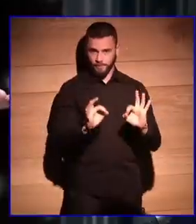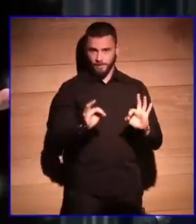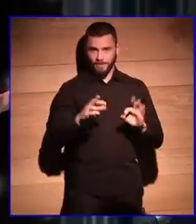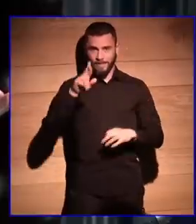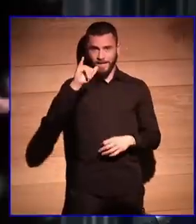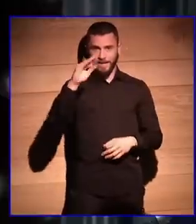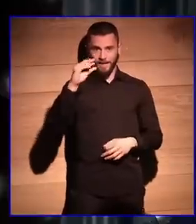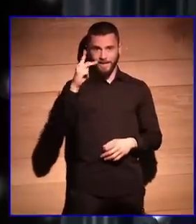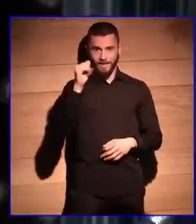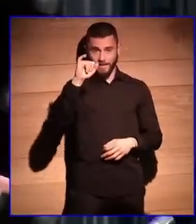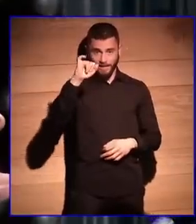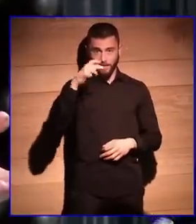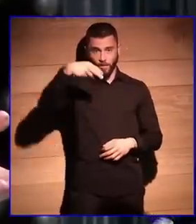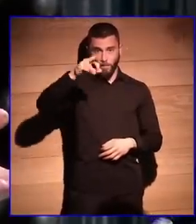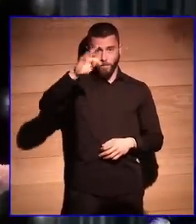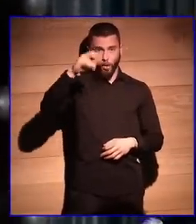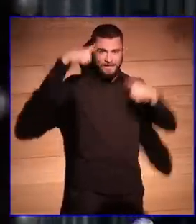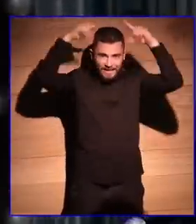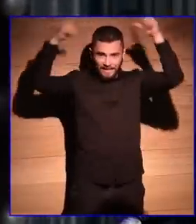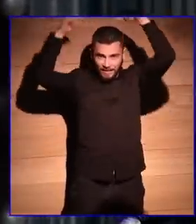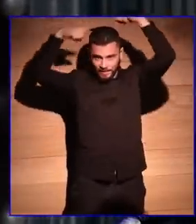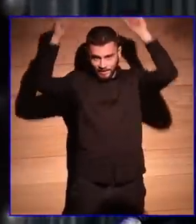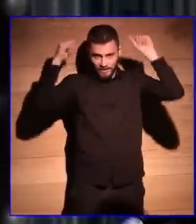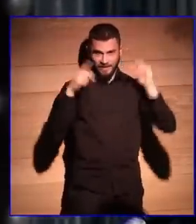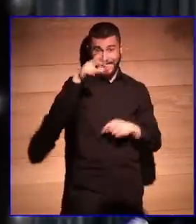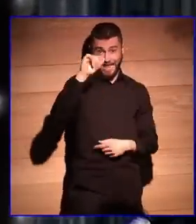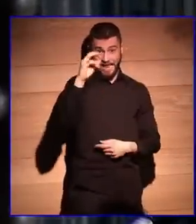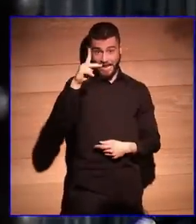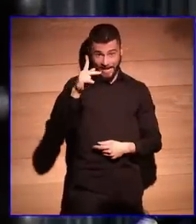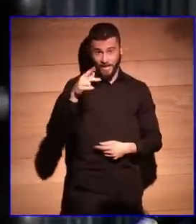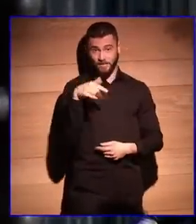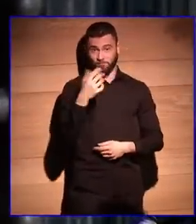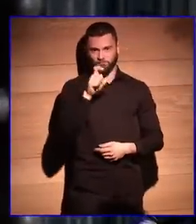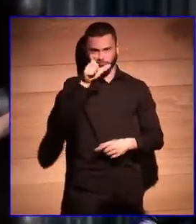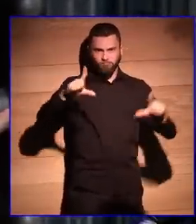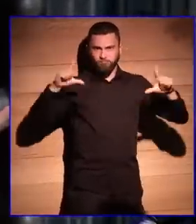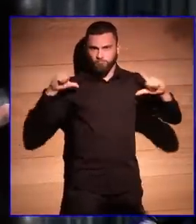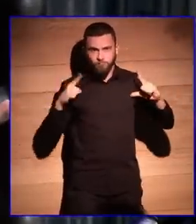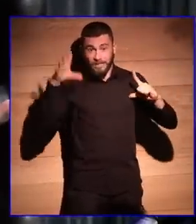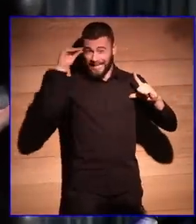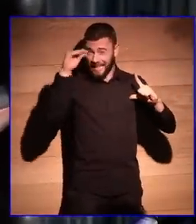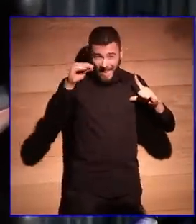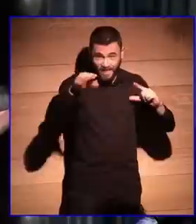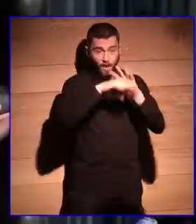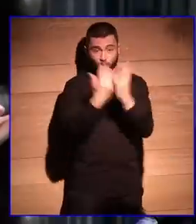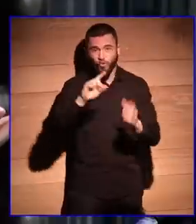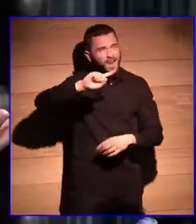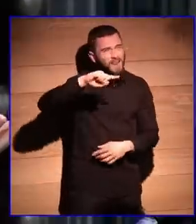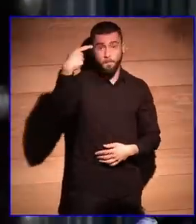Morty, el personaje de Rick, que es extraordinariamente inteligente, tan inteligente que es el ser más inteligente del